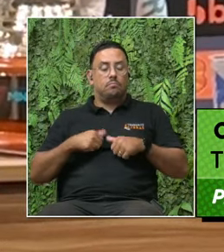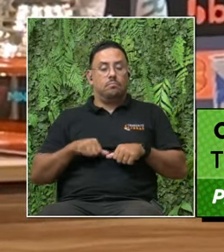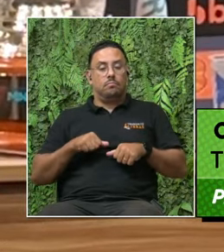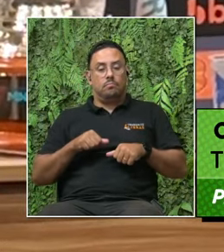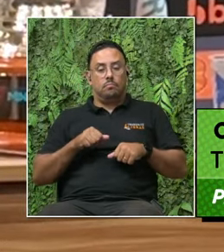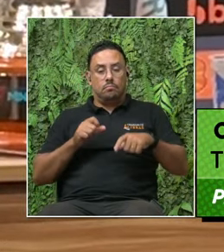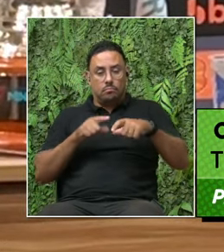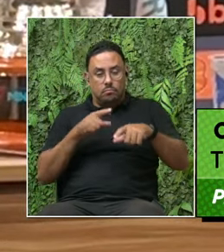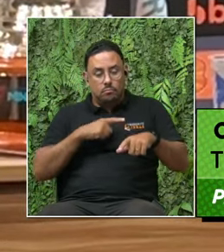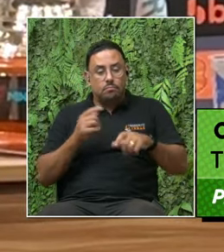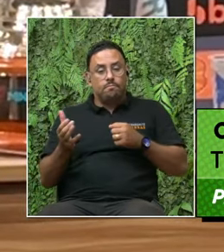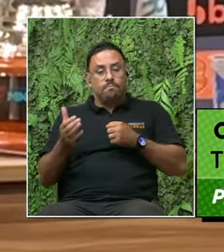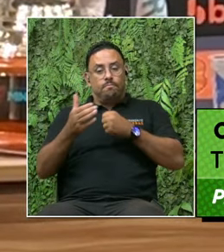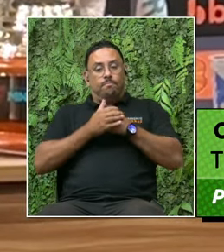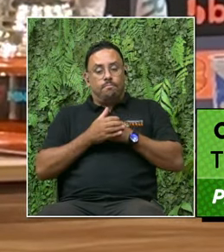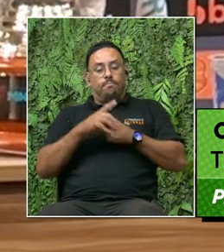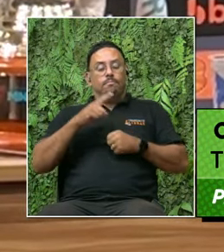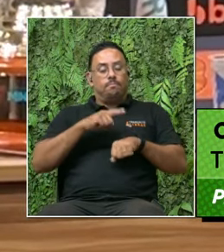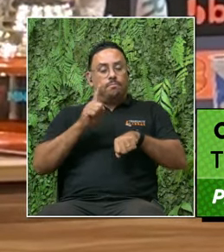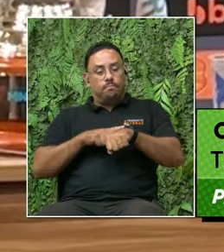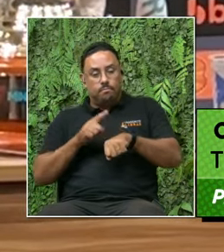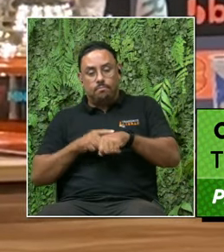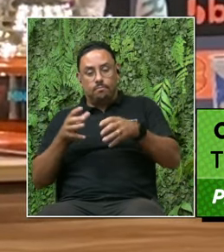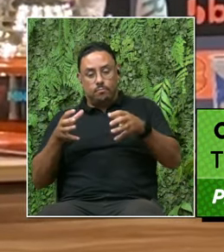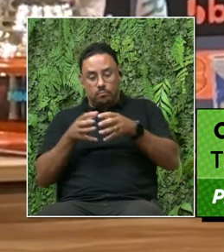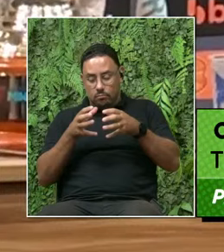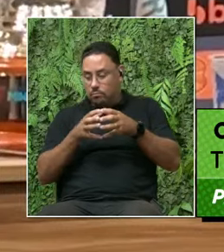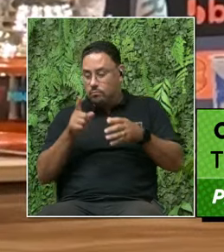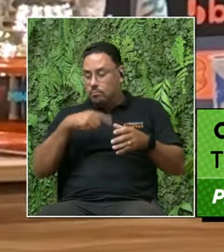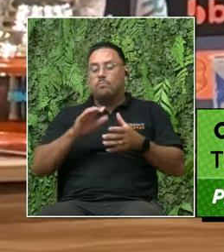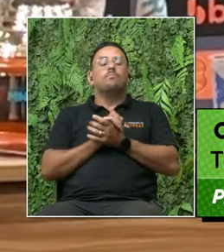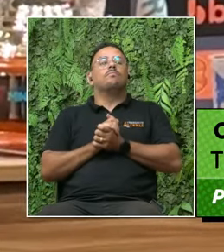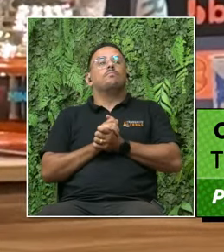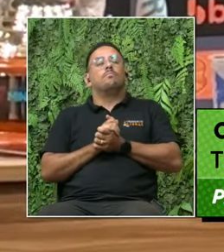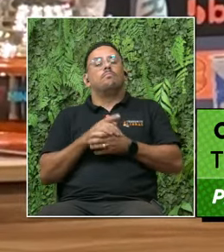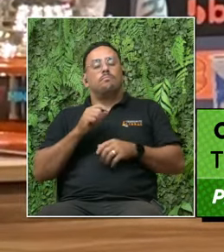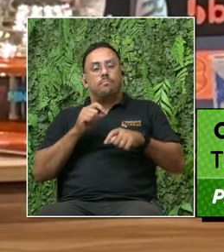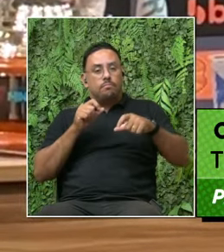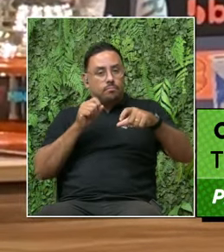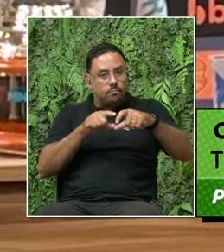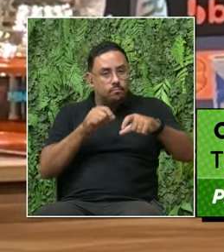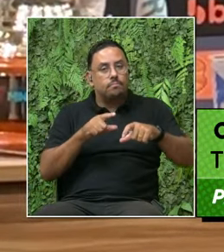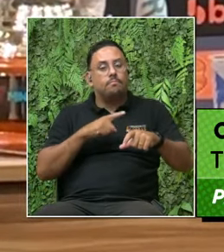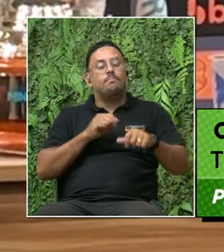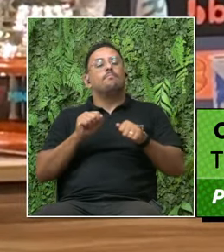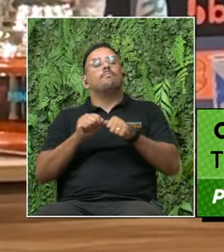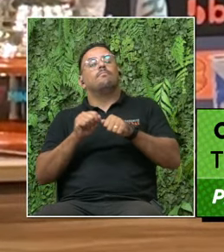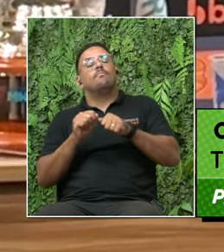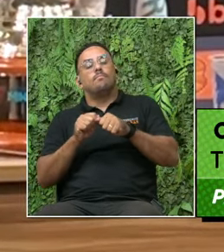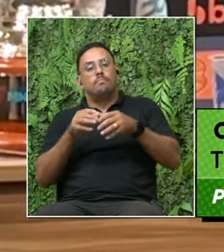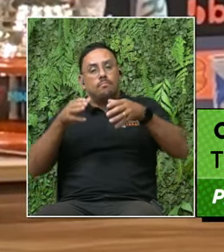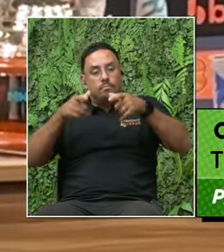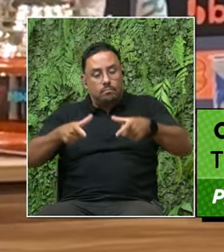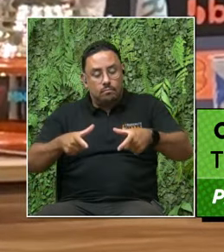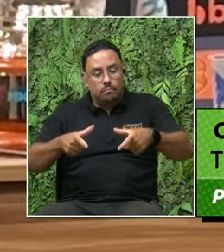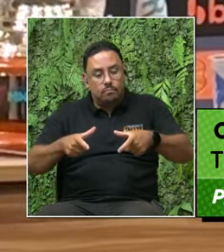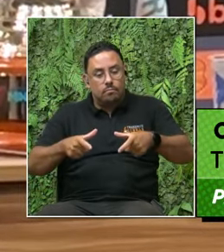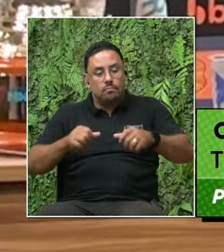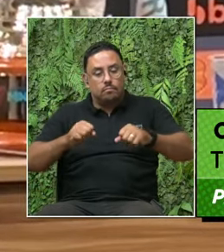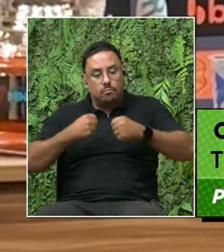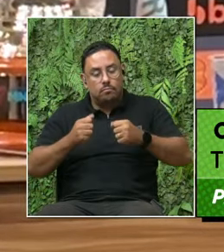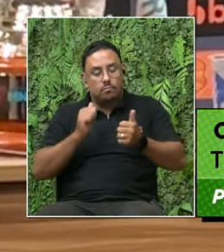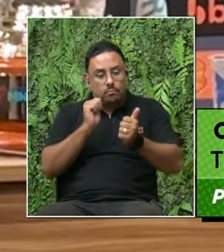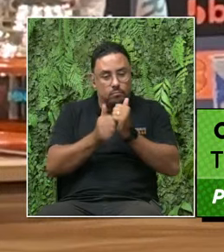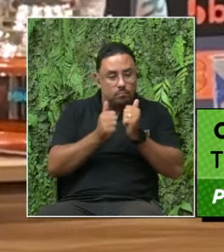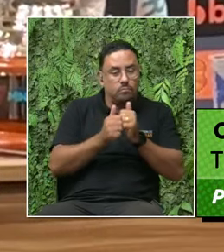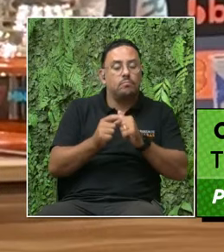atacan defend per alip ata que se metan en Campo rival que metamos un jugador má